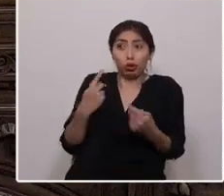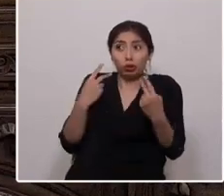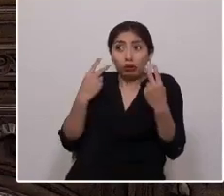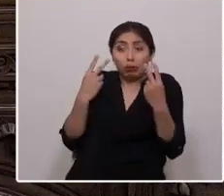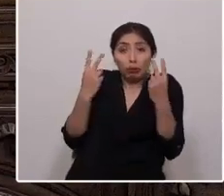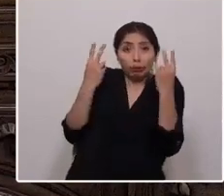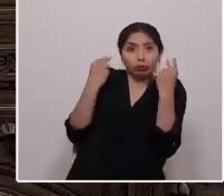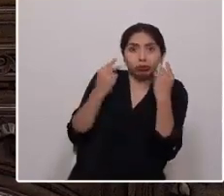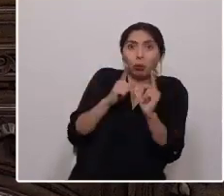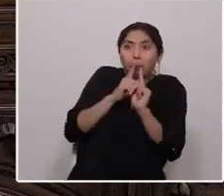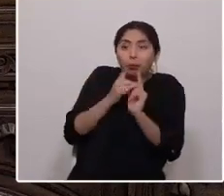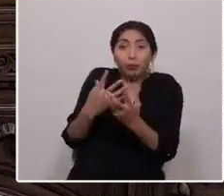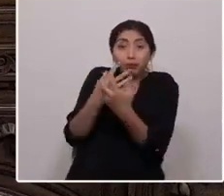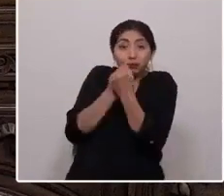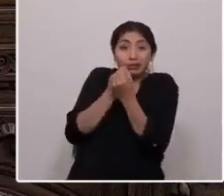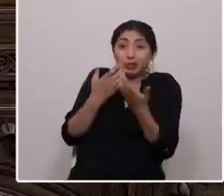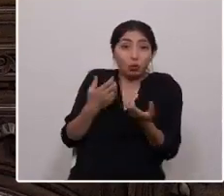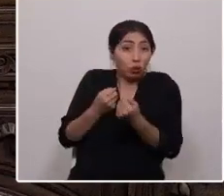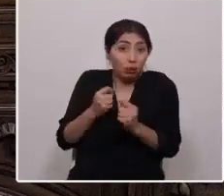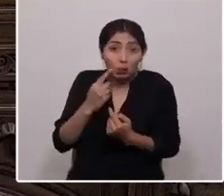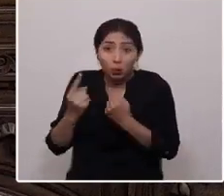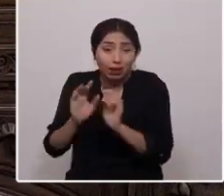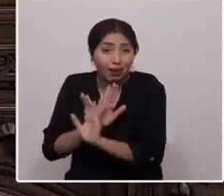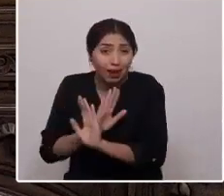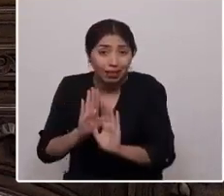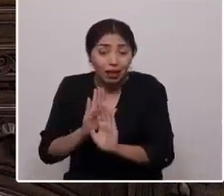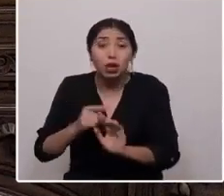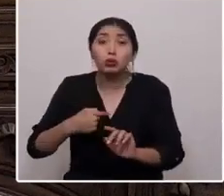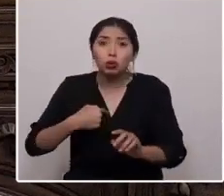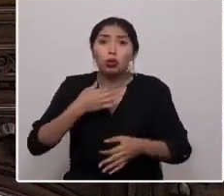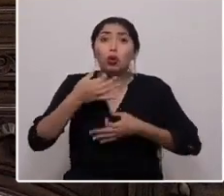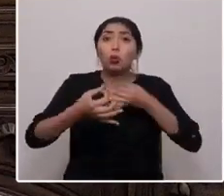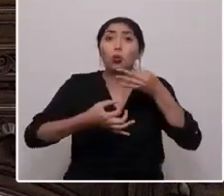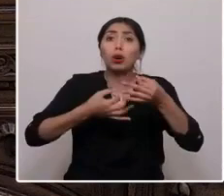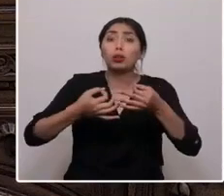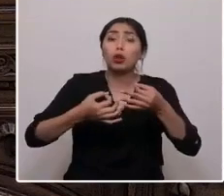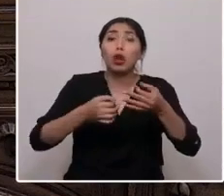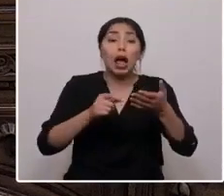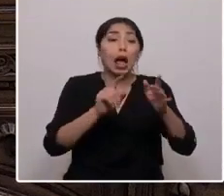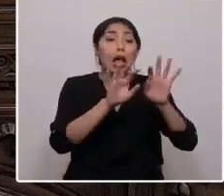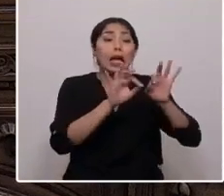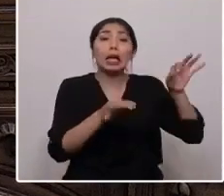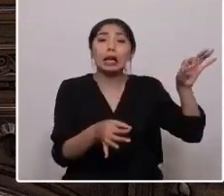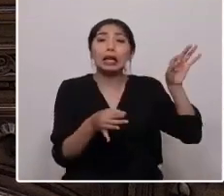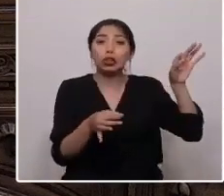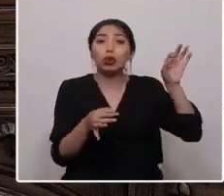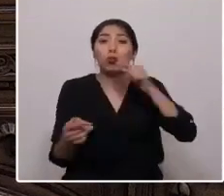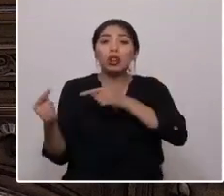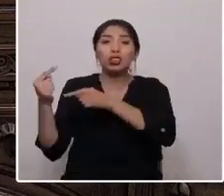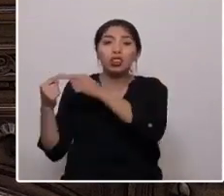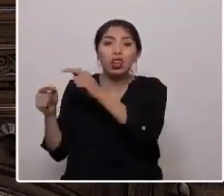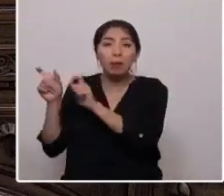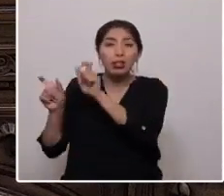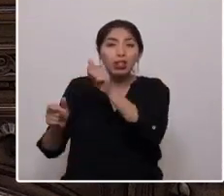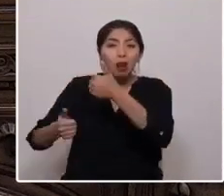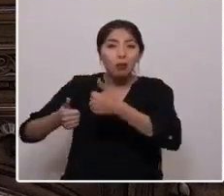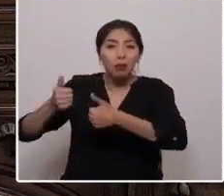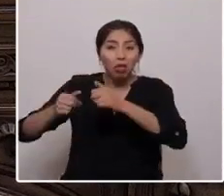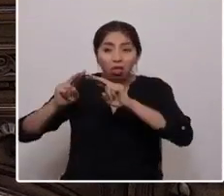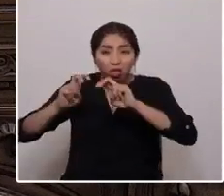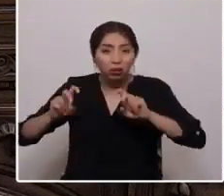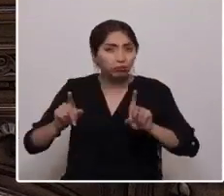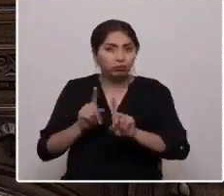esto no lo cuento desde lo escrito por historiadores o publicaciones científicas desde la academia